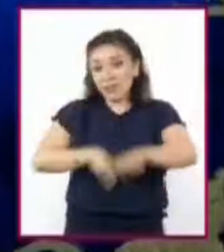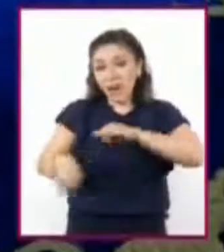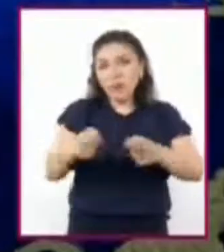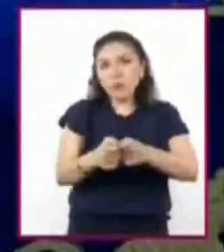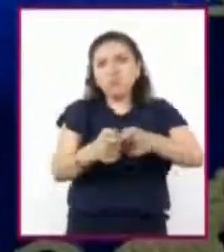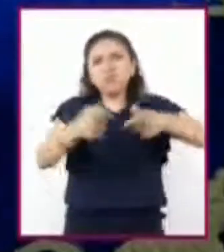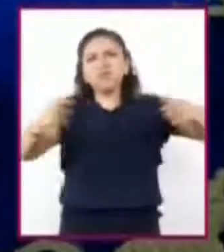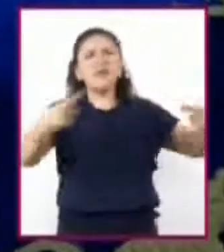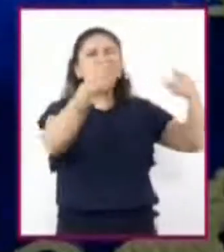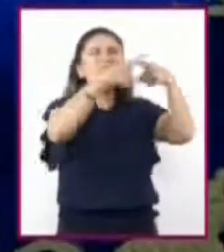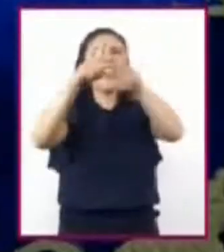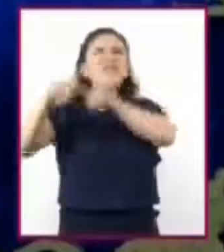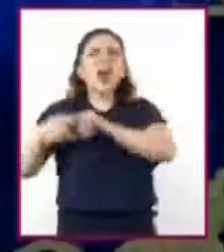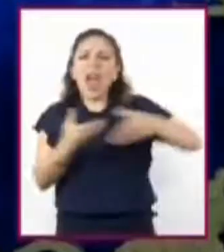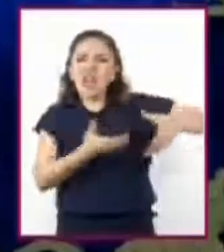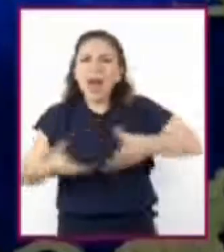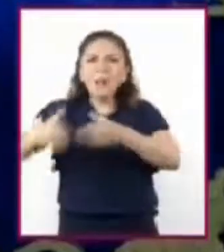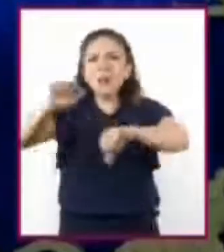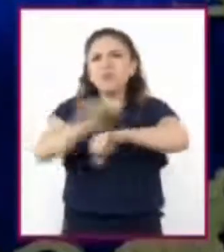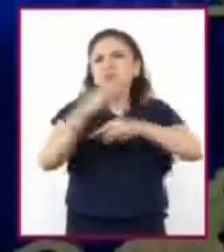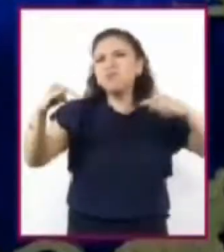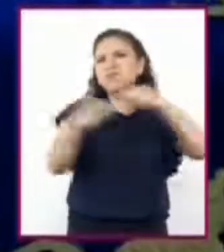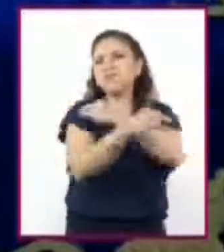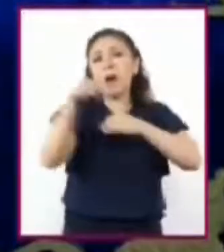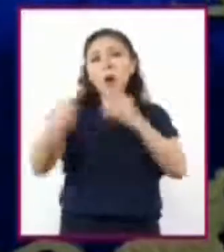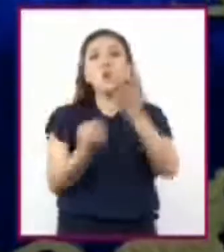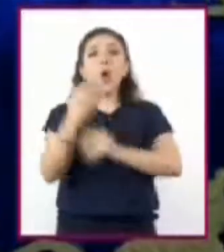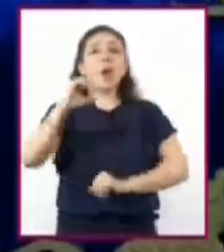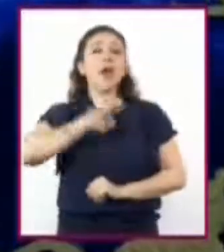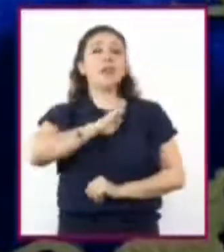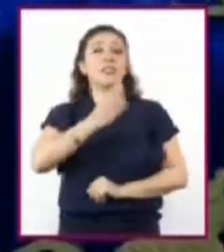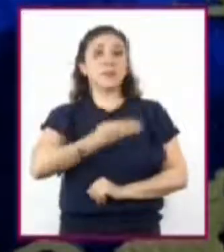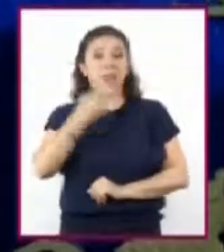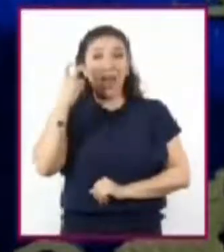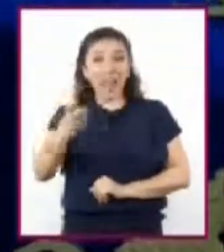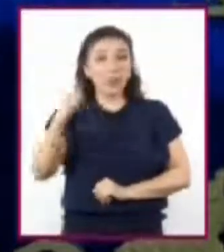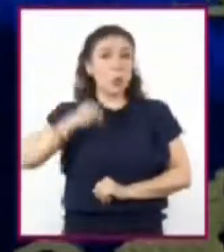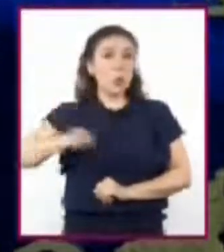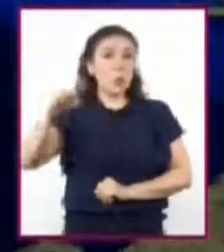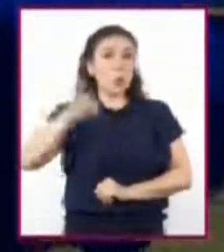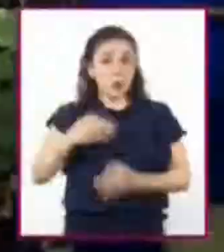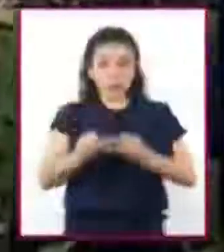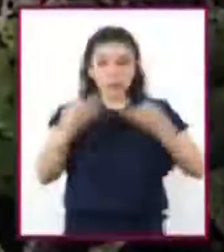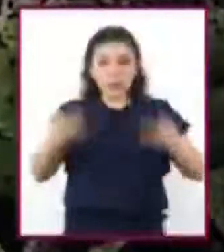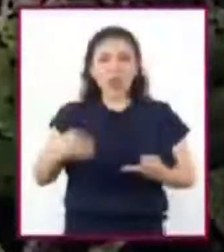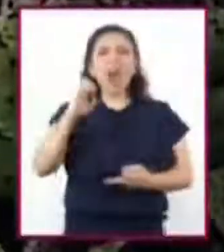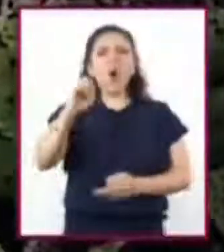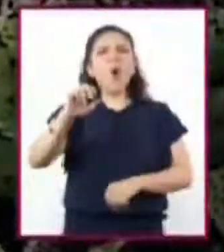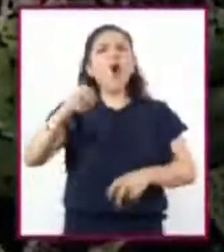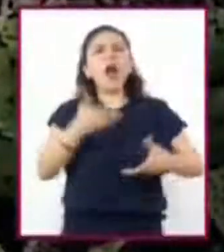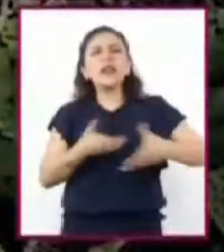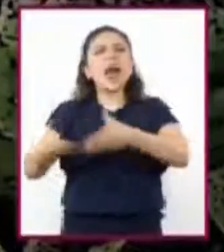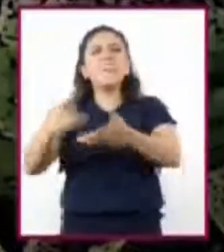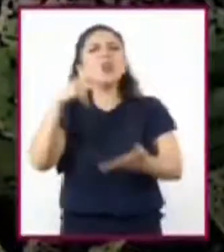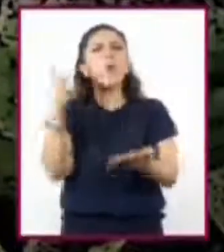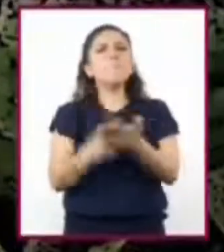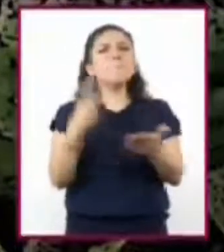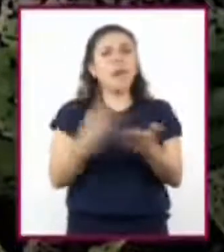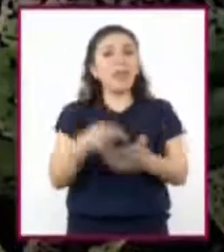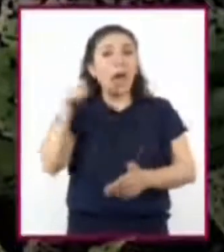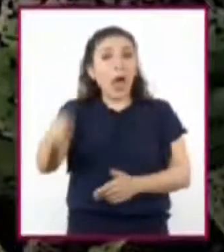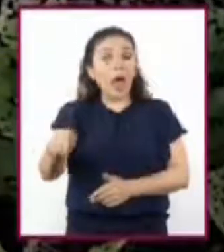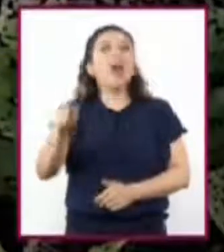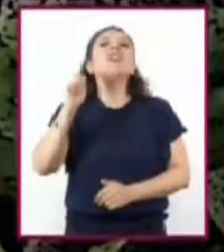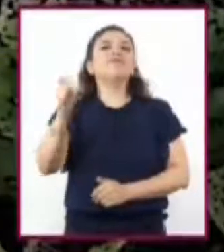se diversificaron los caminos en la Nueva España. El Camino Real de Tierra Adentro, o Camino de la Plata,